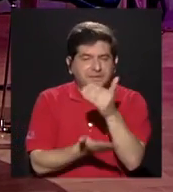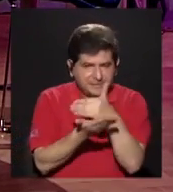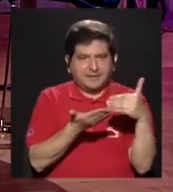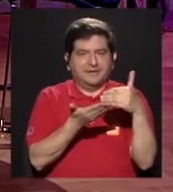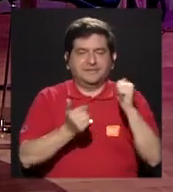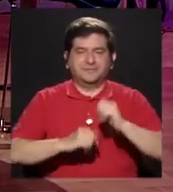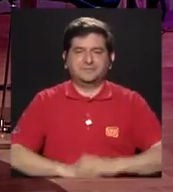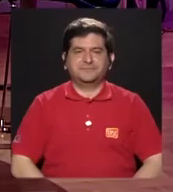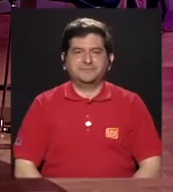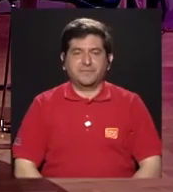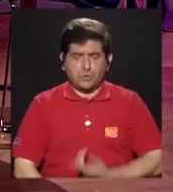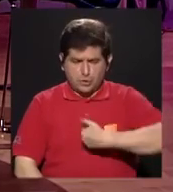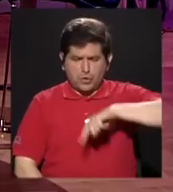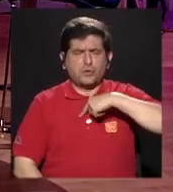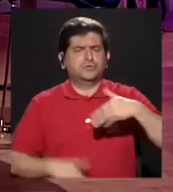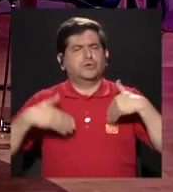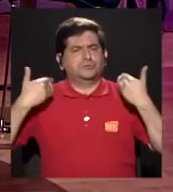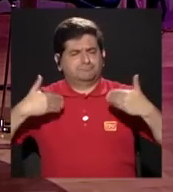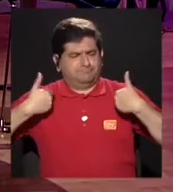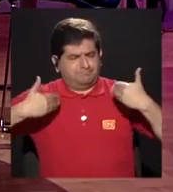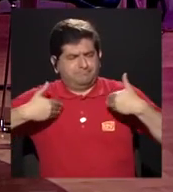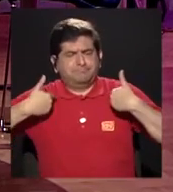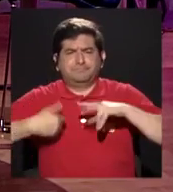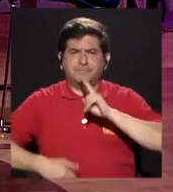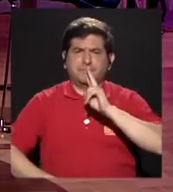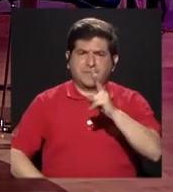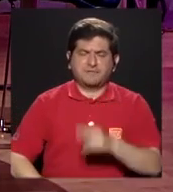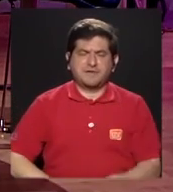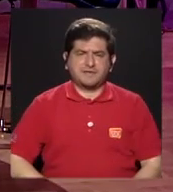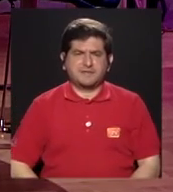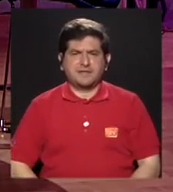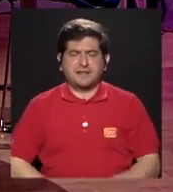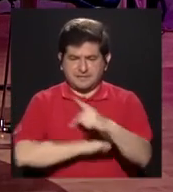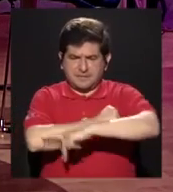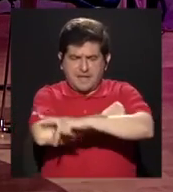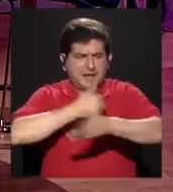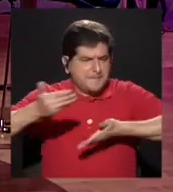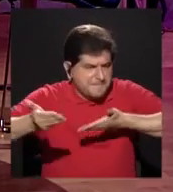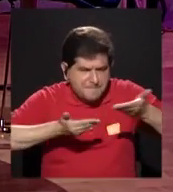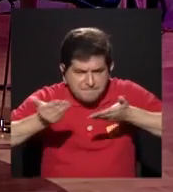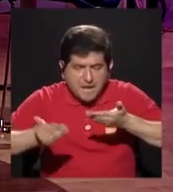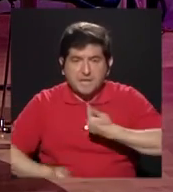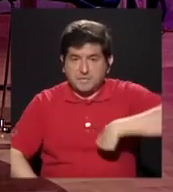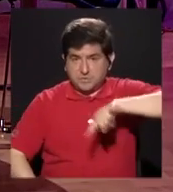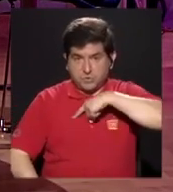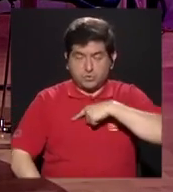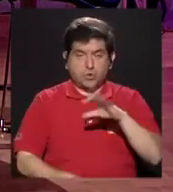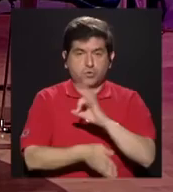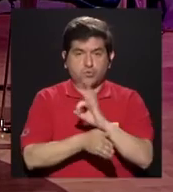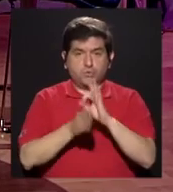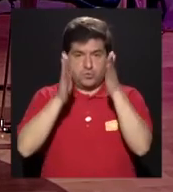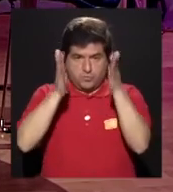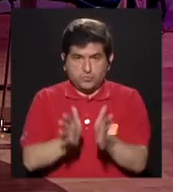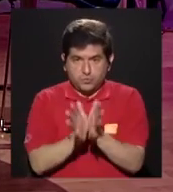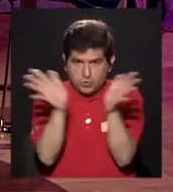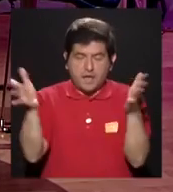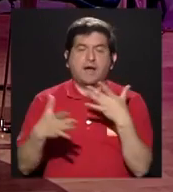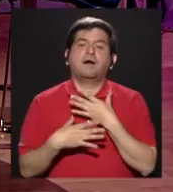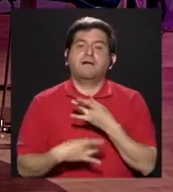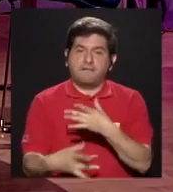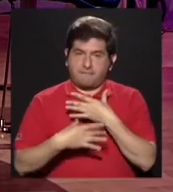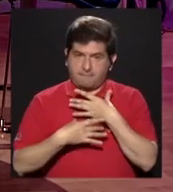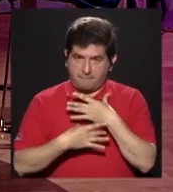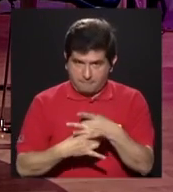y estamos muy contentos de poder realmente servir al país como funcionarios públicos interesados